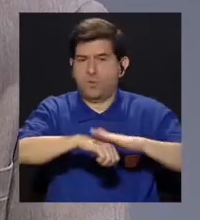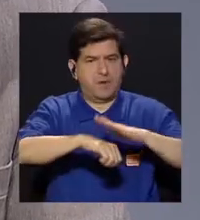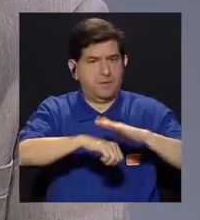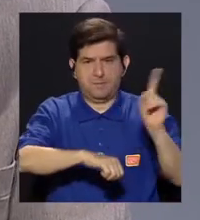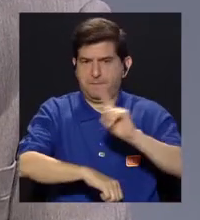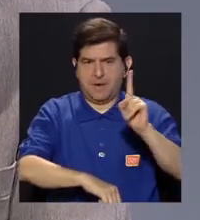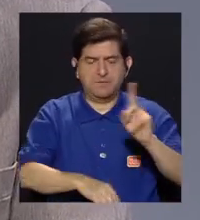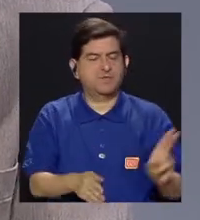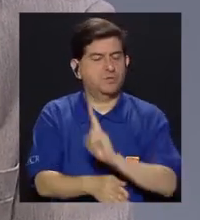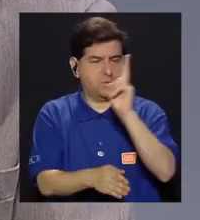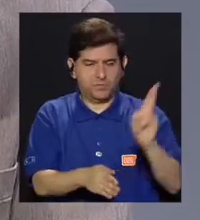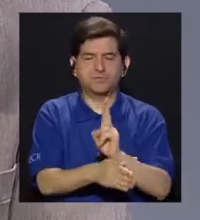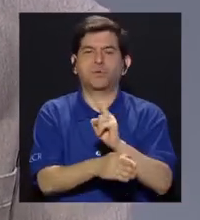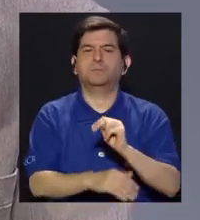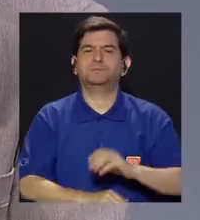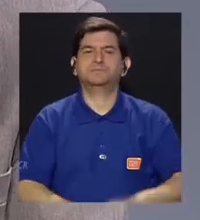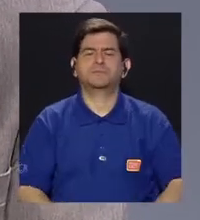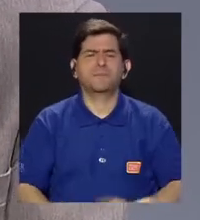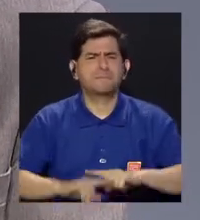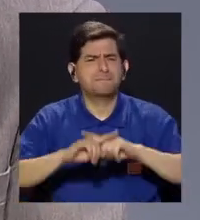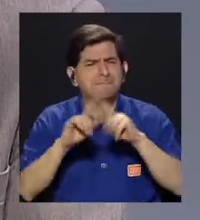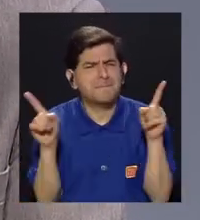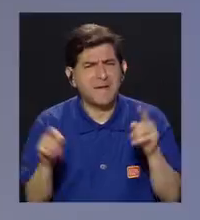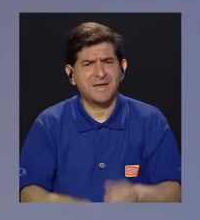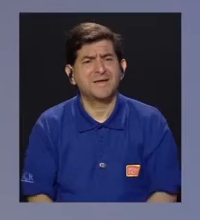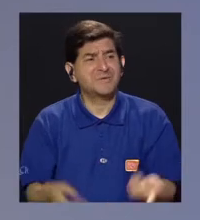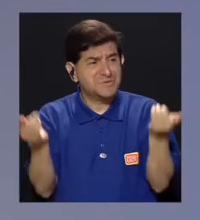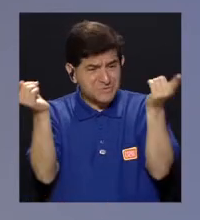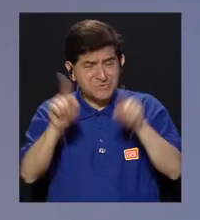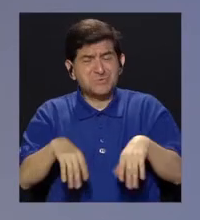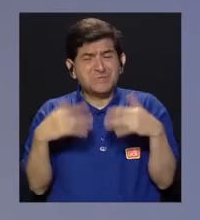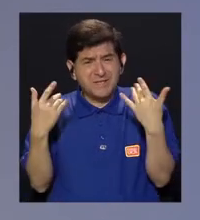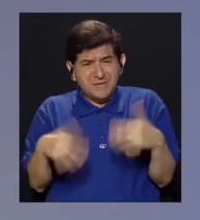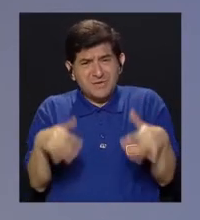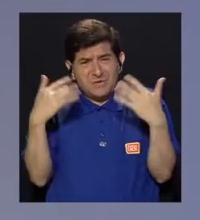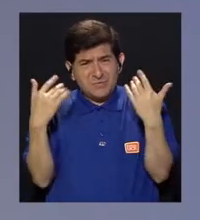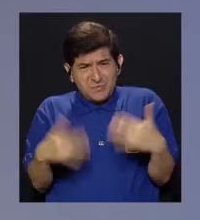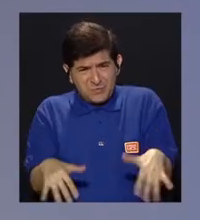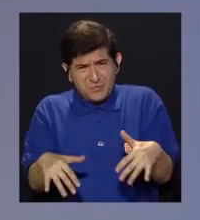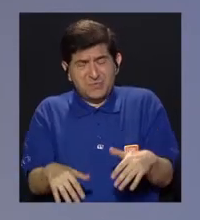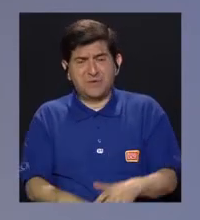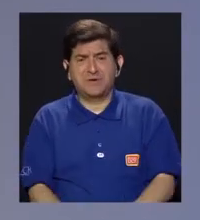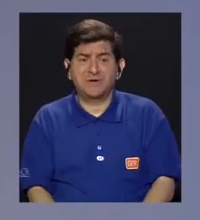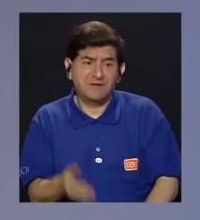accedió que fueran utilizados pero se pasa muchísimo